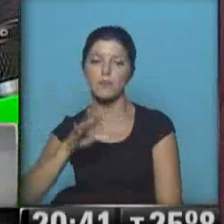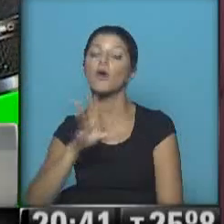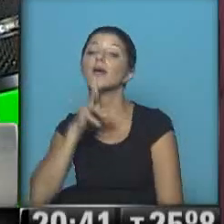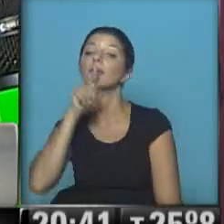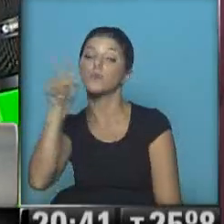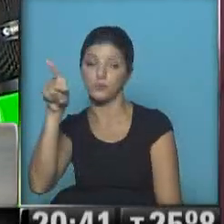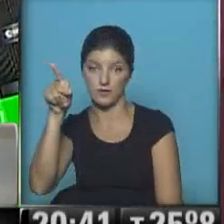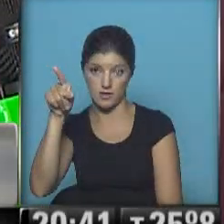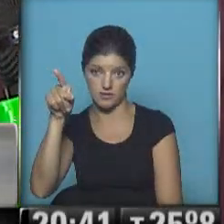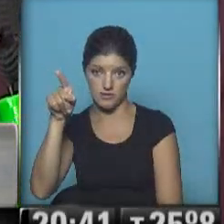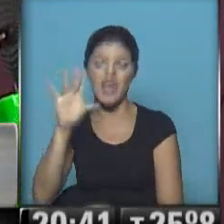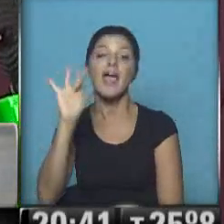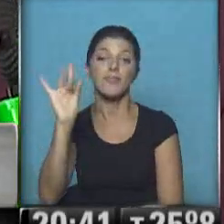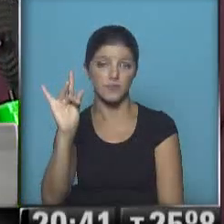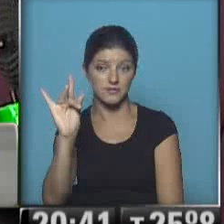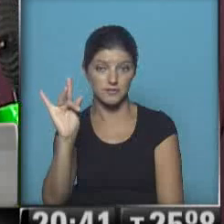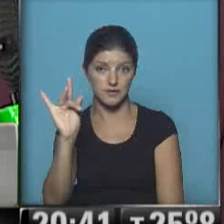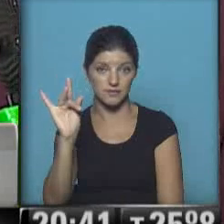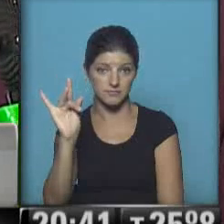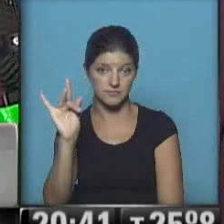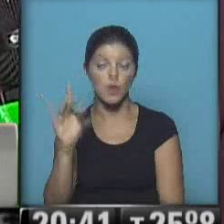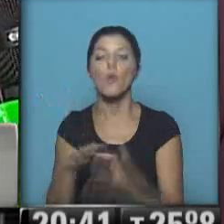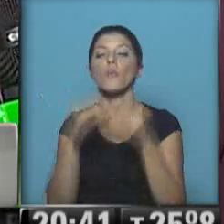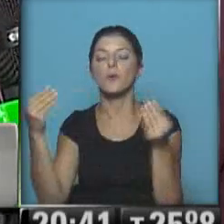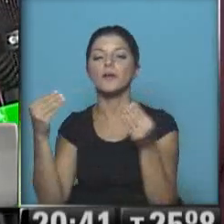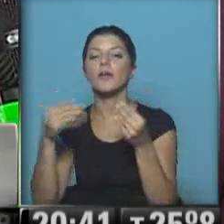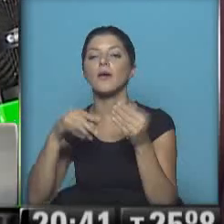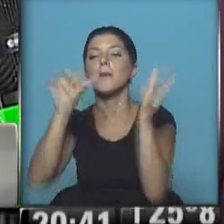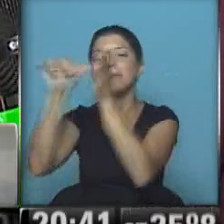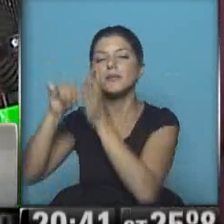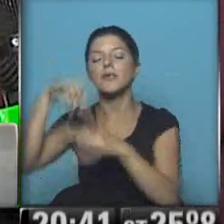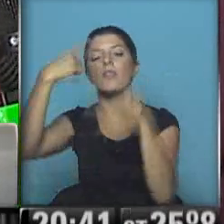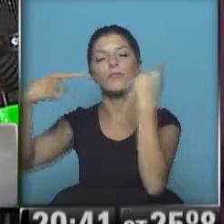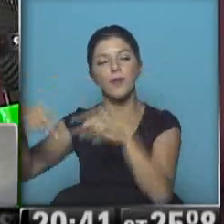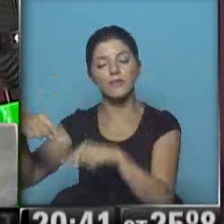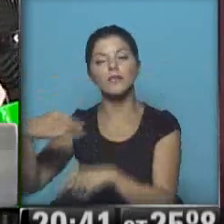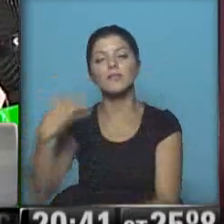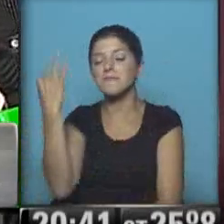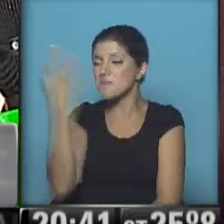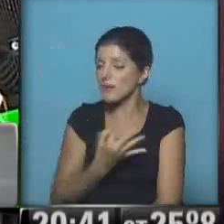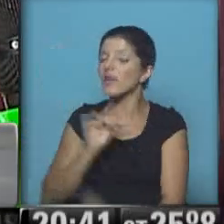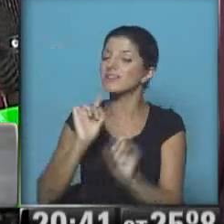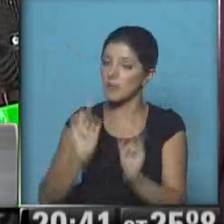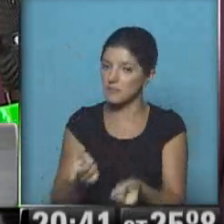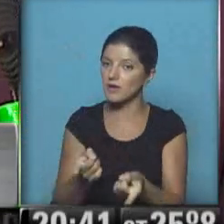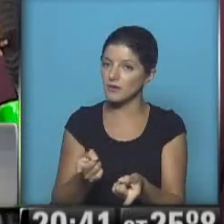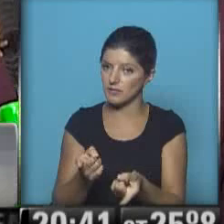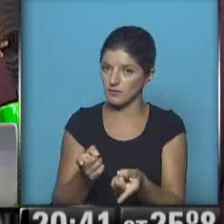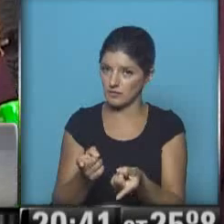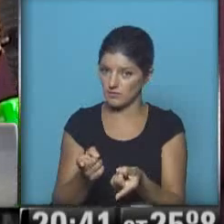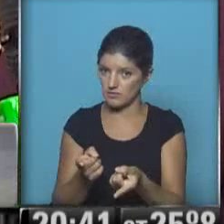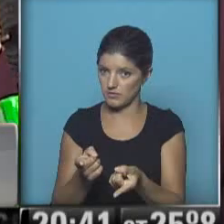que la situación es bastante difícil, es complicada porque hay varios países que realmente también la